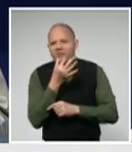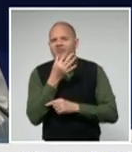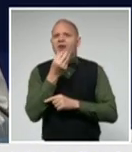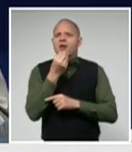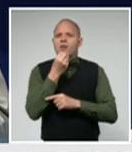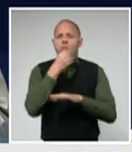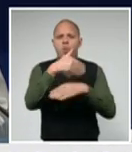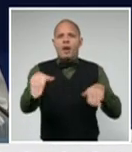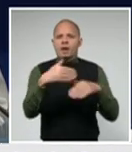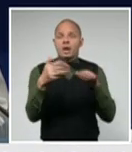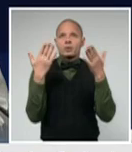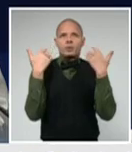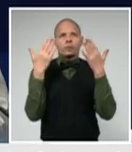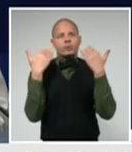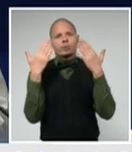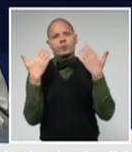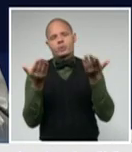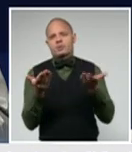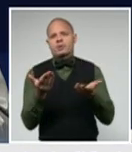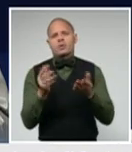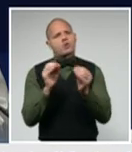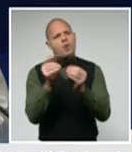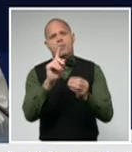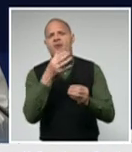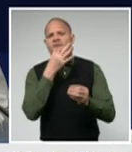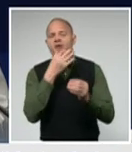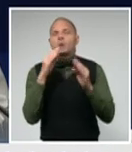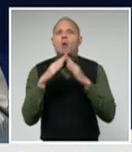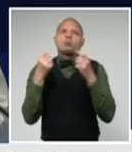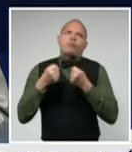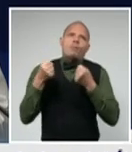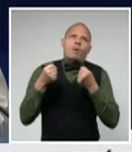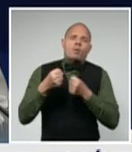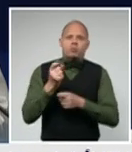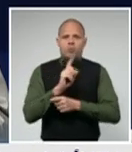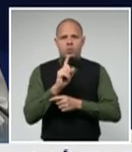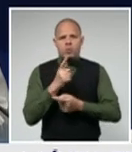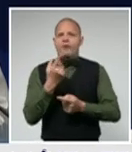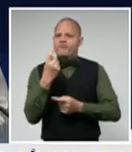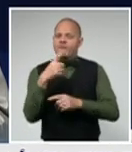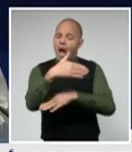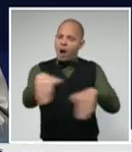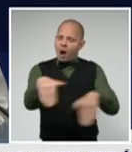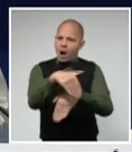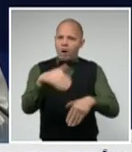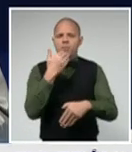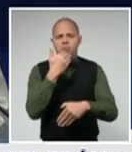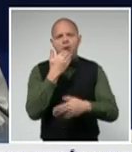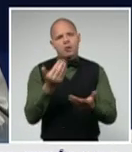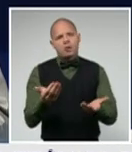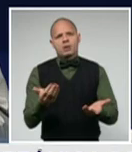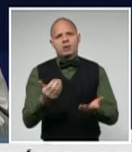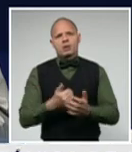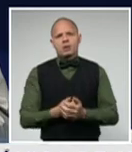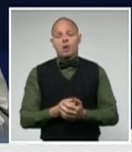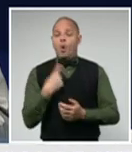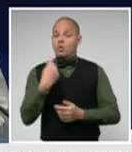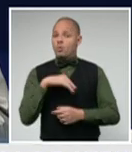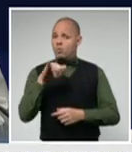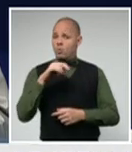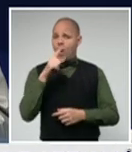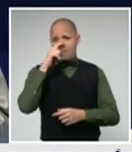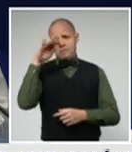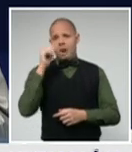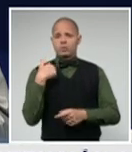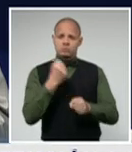las calles, poder salir con un poco de más tranquilidad, y los que más o menos estamos incorporados a la actividad